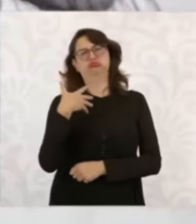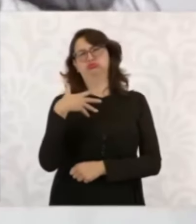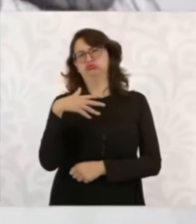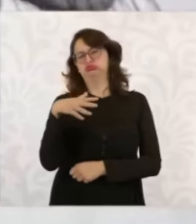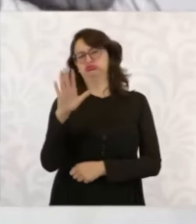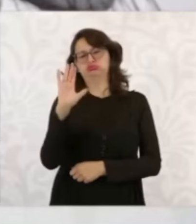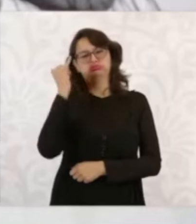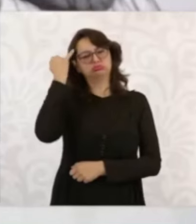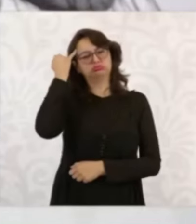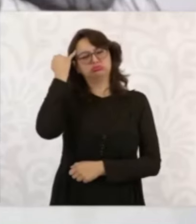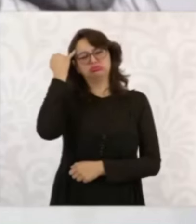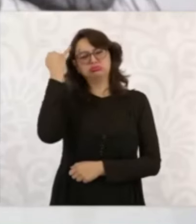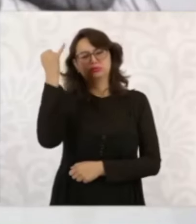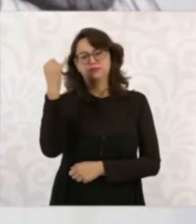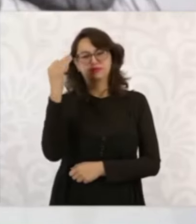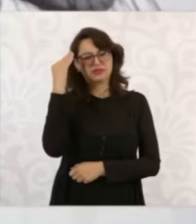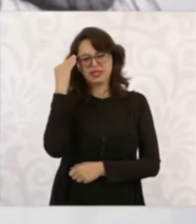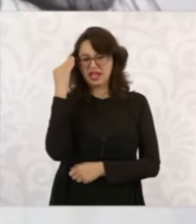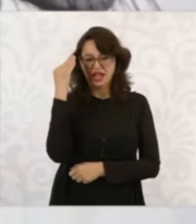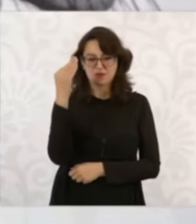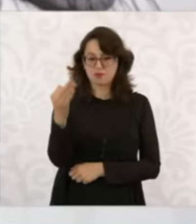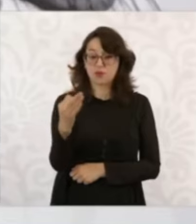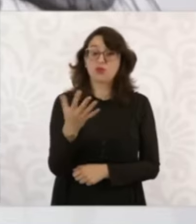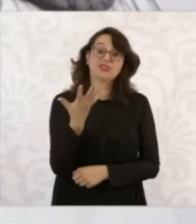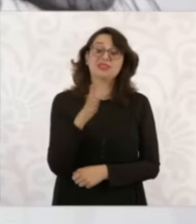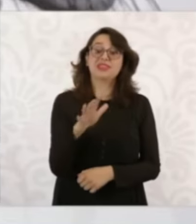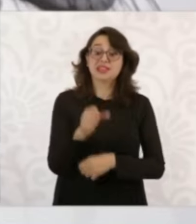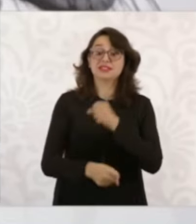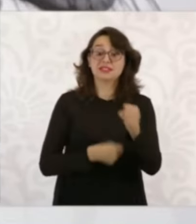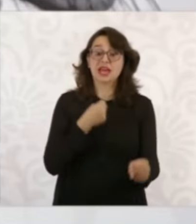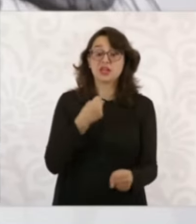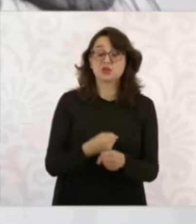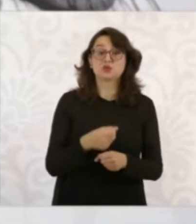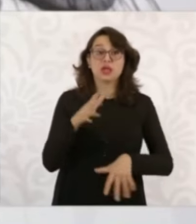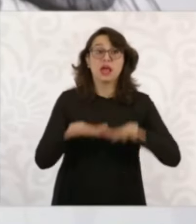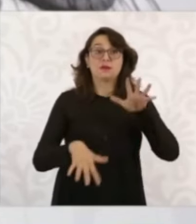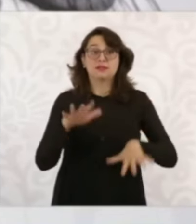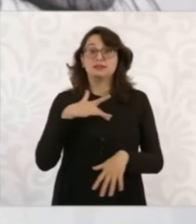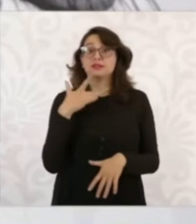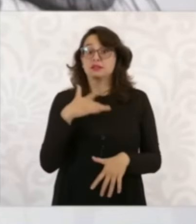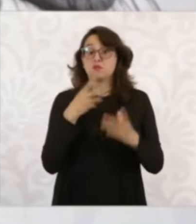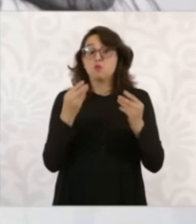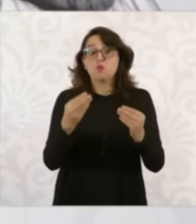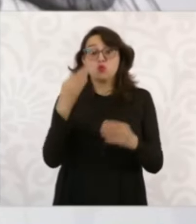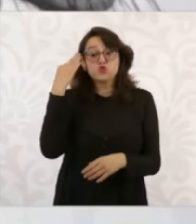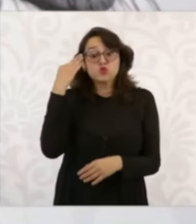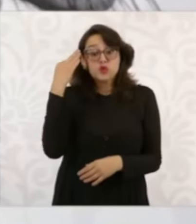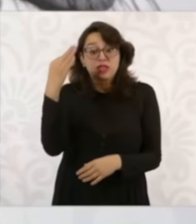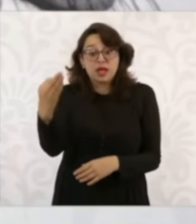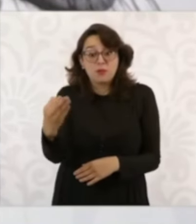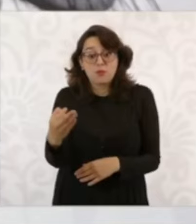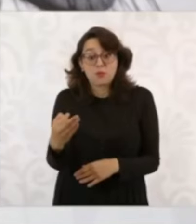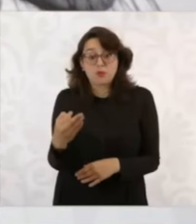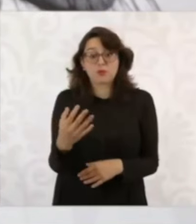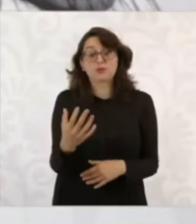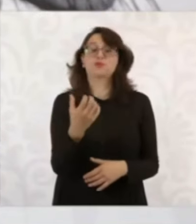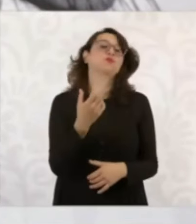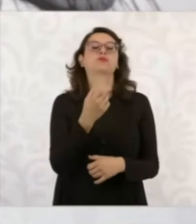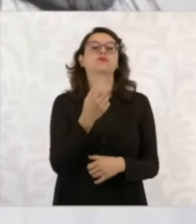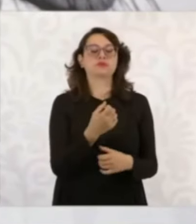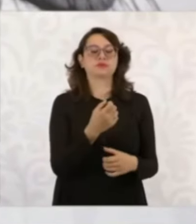Si uno valora lo que representan 10 años, pues en este caso estamos hablando del 2015